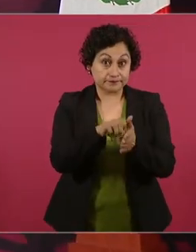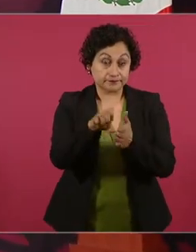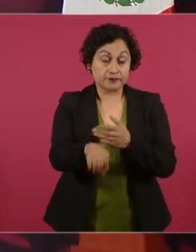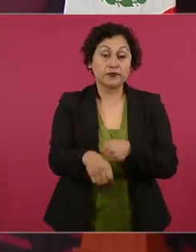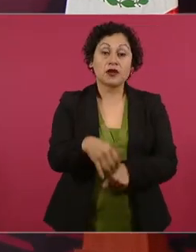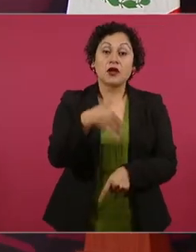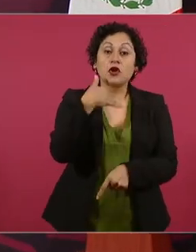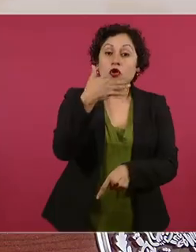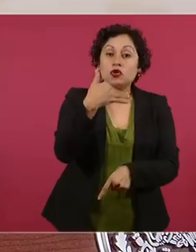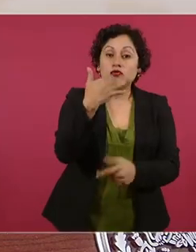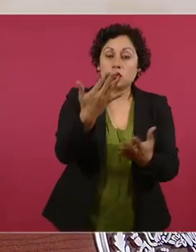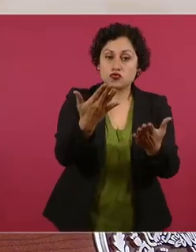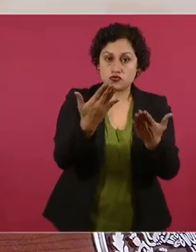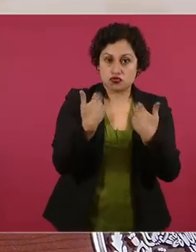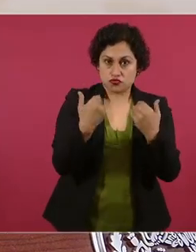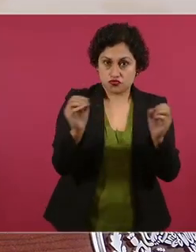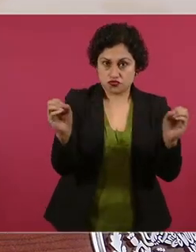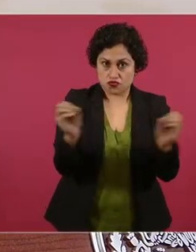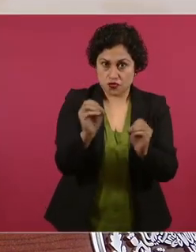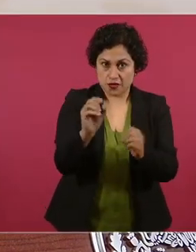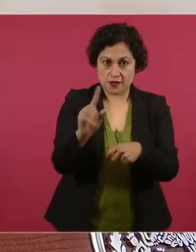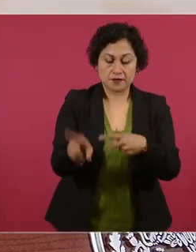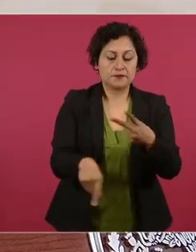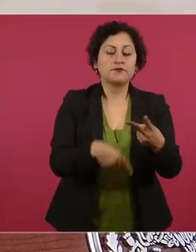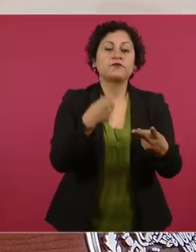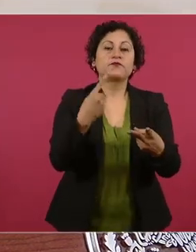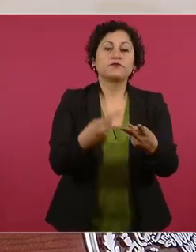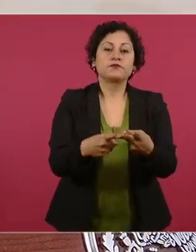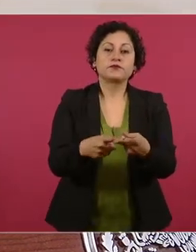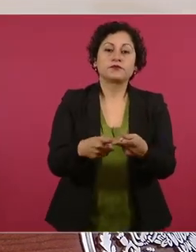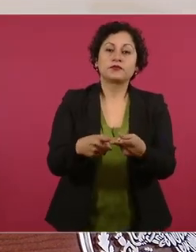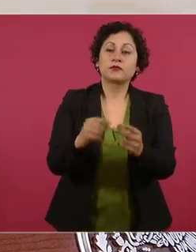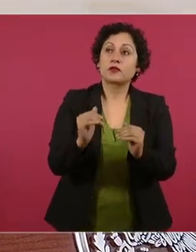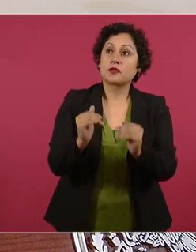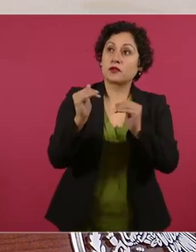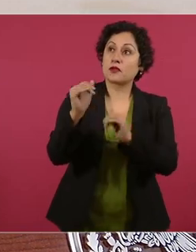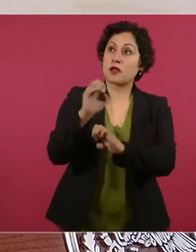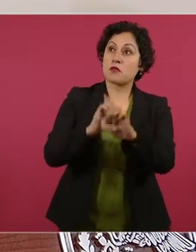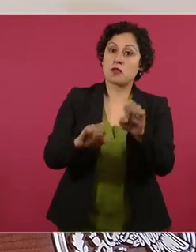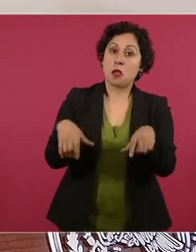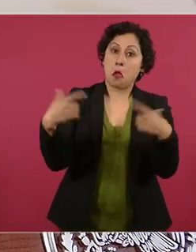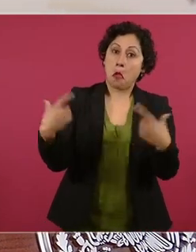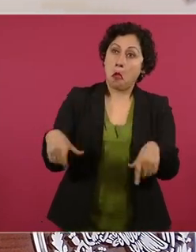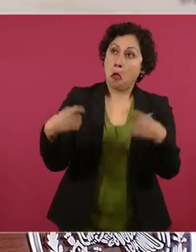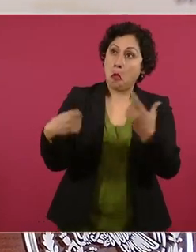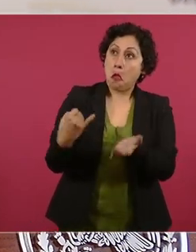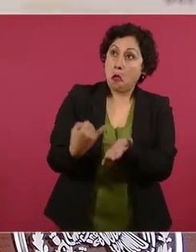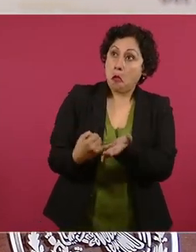si no se le condonan los impuestos a los de arriba,